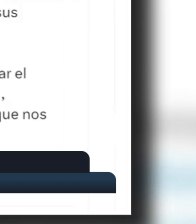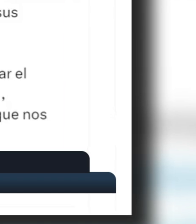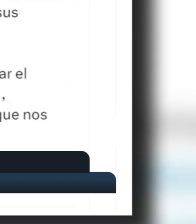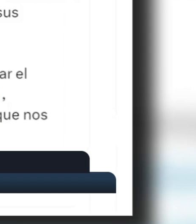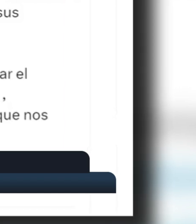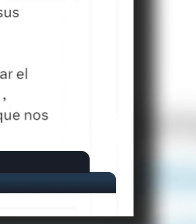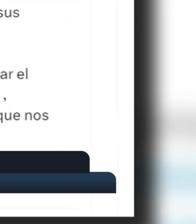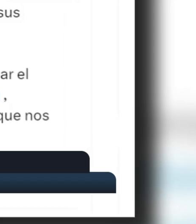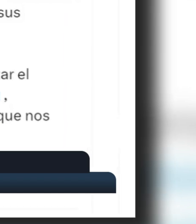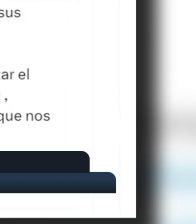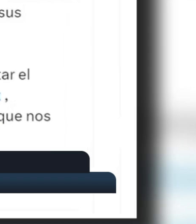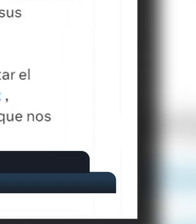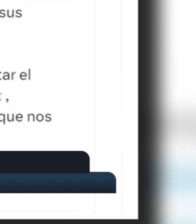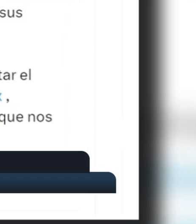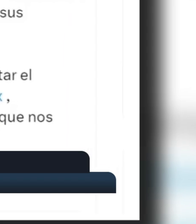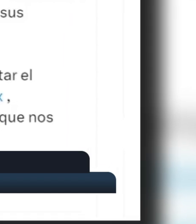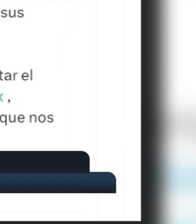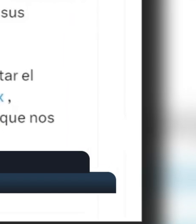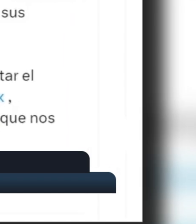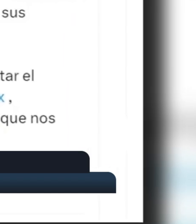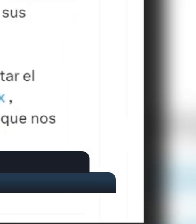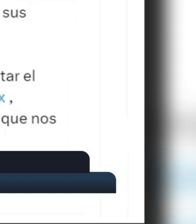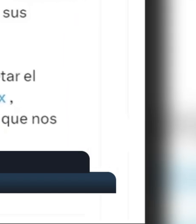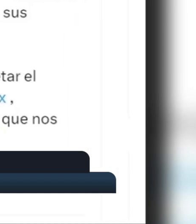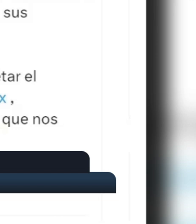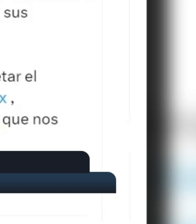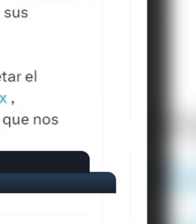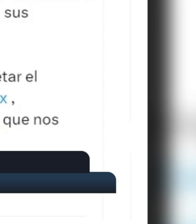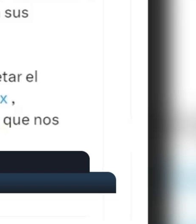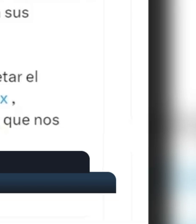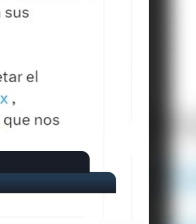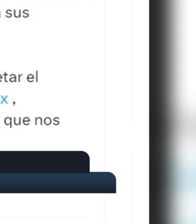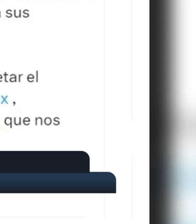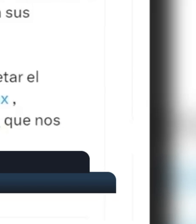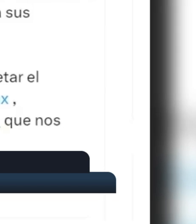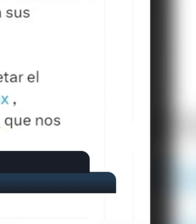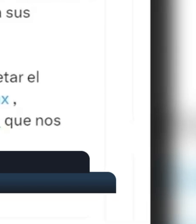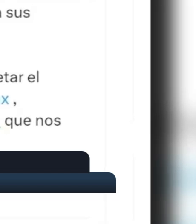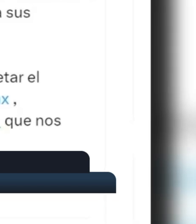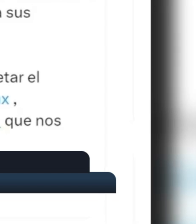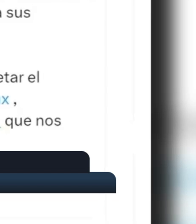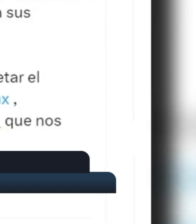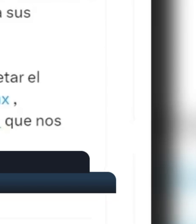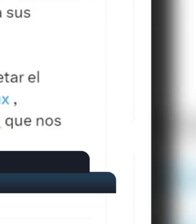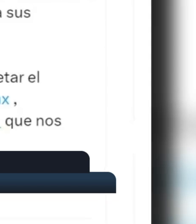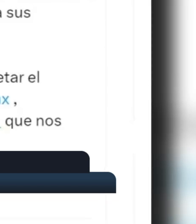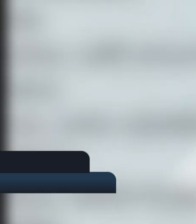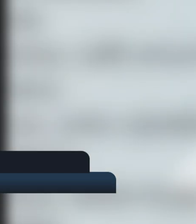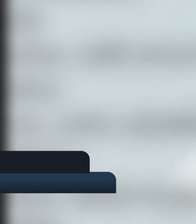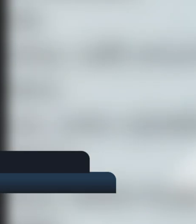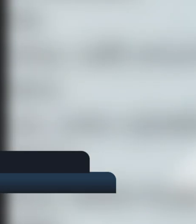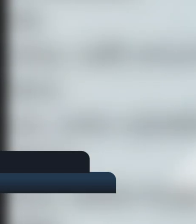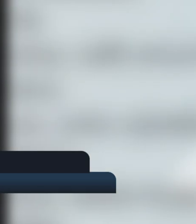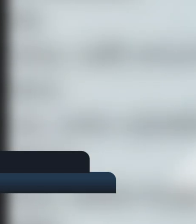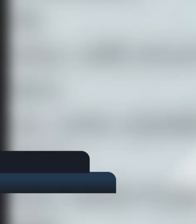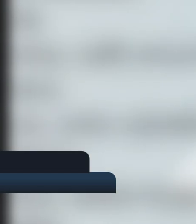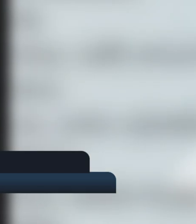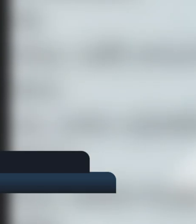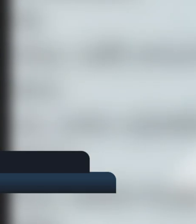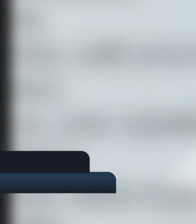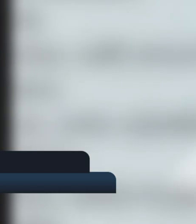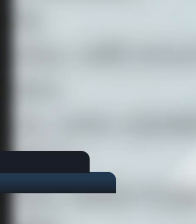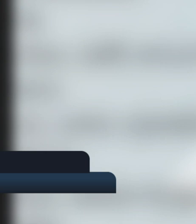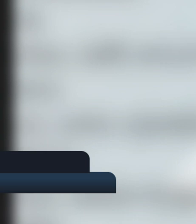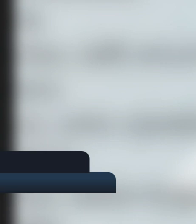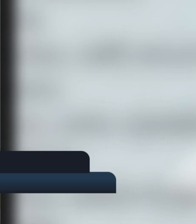autoridades locales continúan investigando los detalles de este caso y mantengan comunicación con las personas liberadas con antecedente el 25 de marzo se